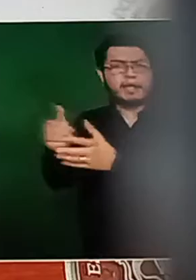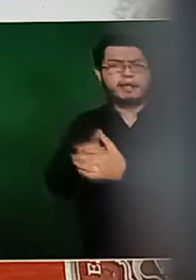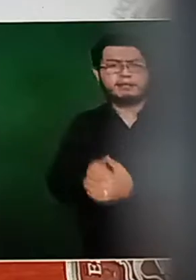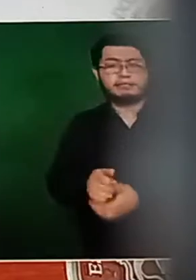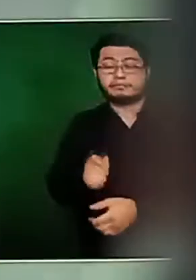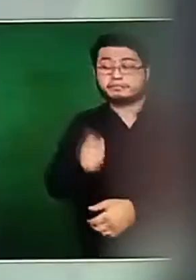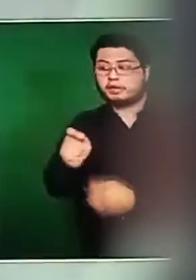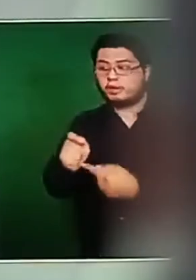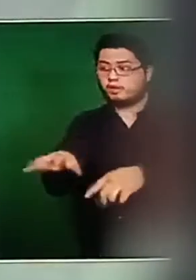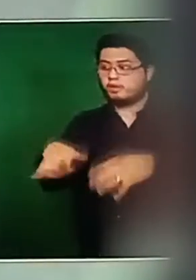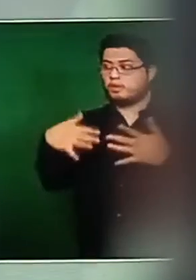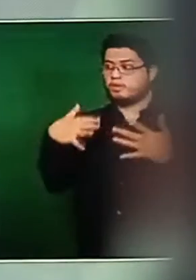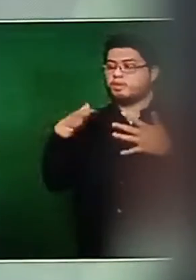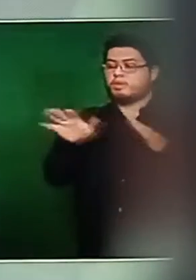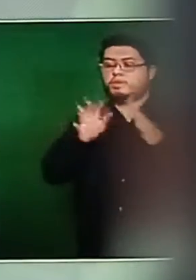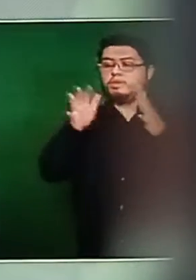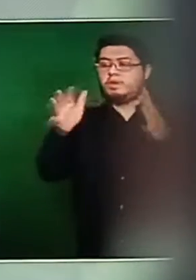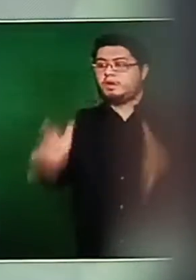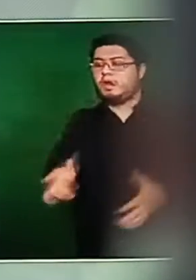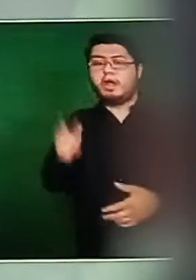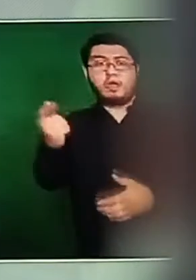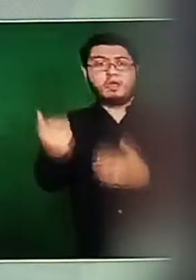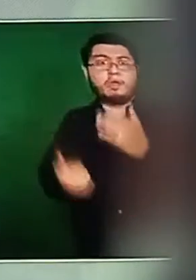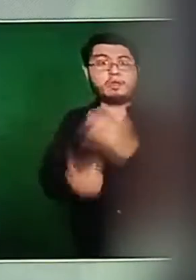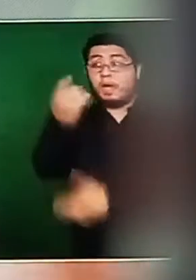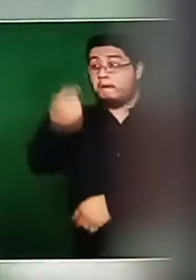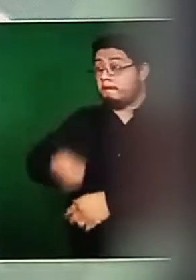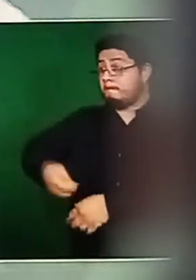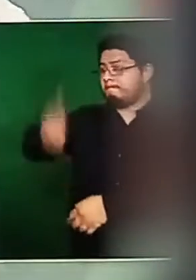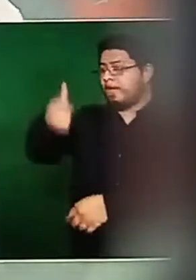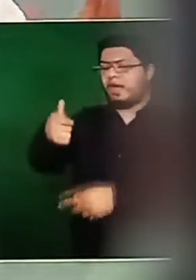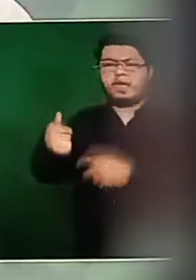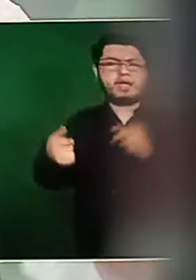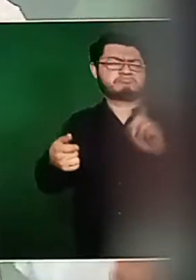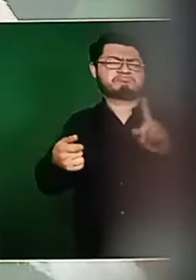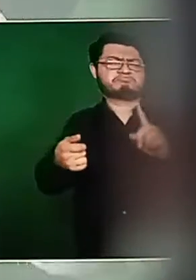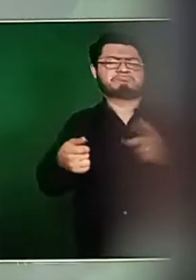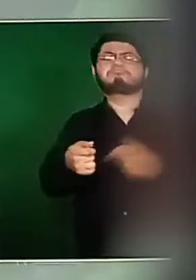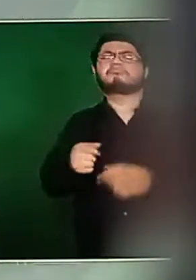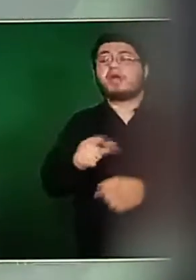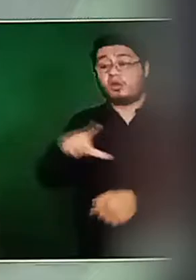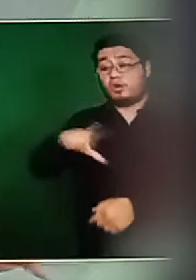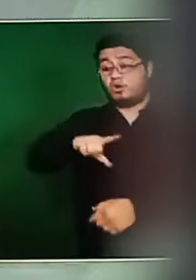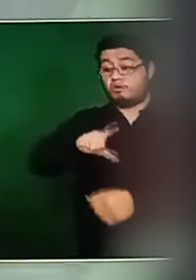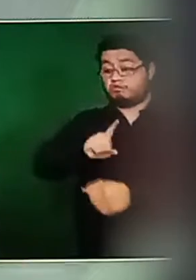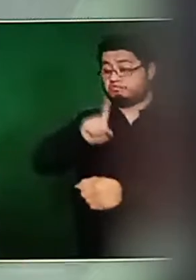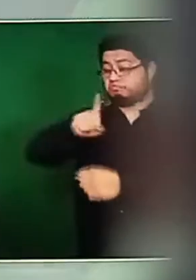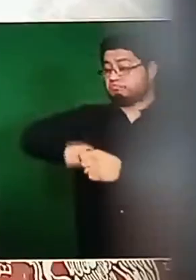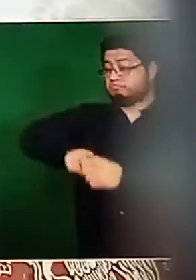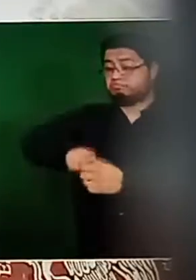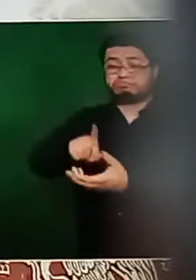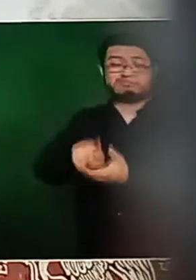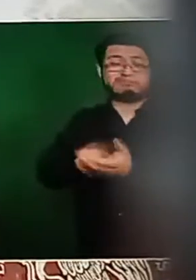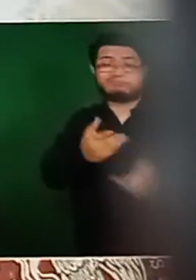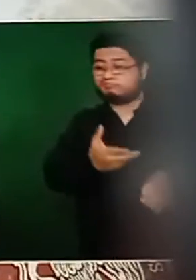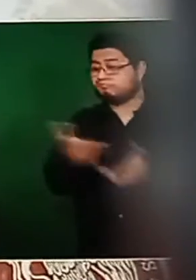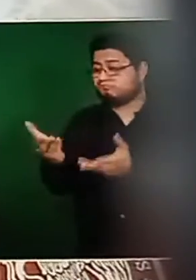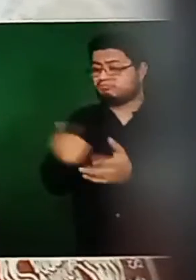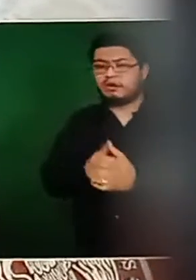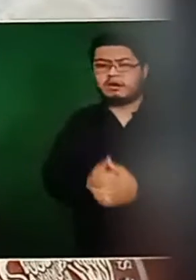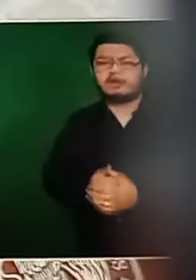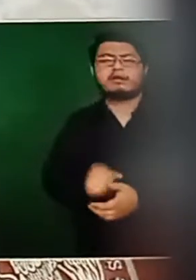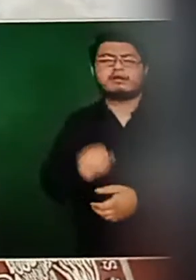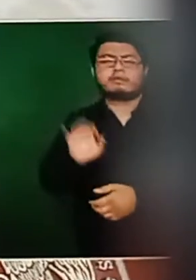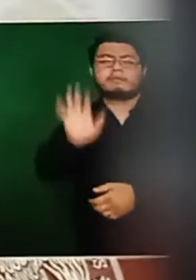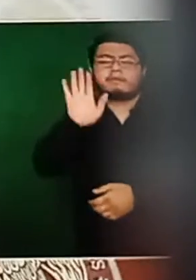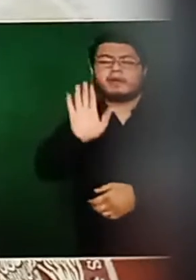que Wallenberg sea el orador, forma parte del grupo, es como el maestro